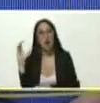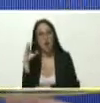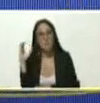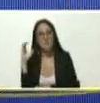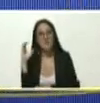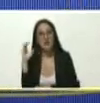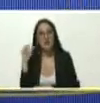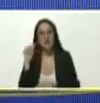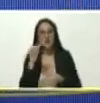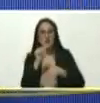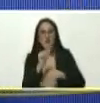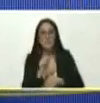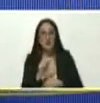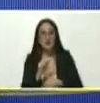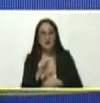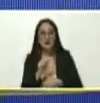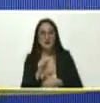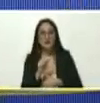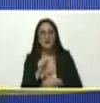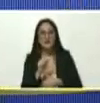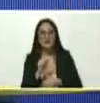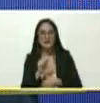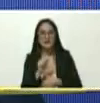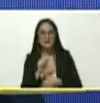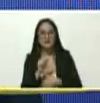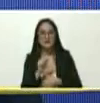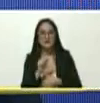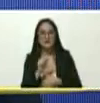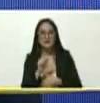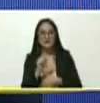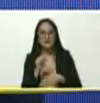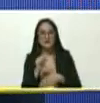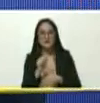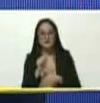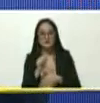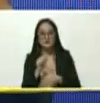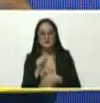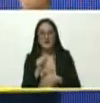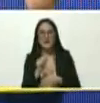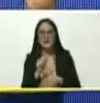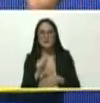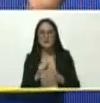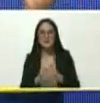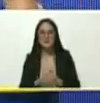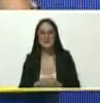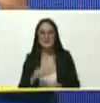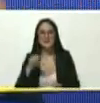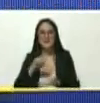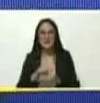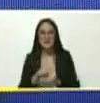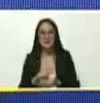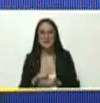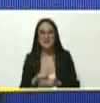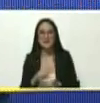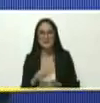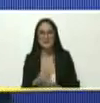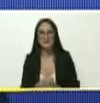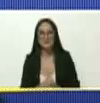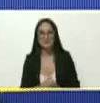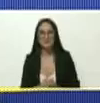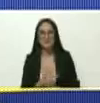Sudamérica, al sur, Sudamérica. A nuestra izquierda, Centroamérica, México, los Estados Unidos de